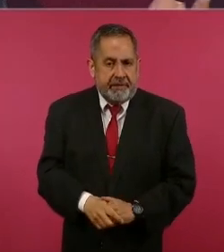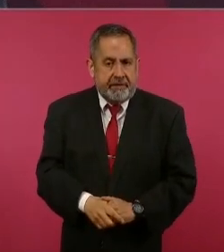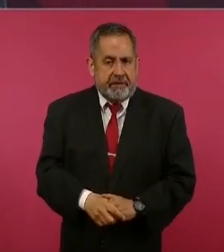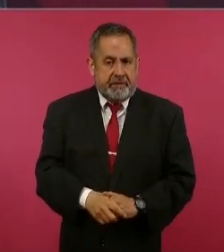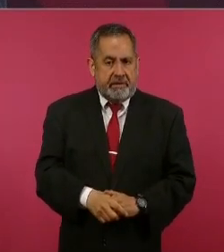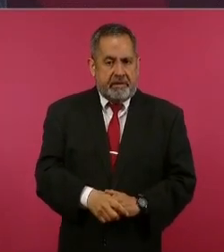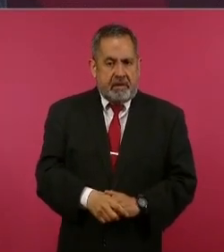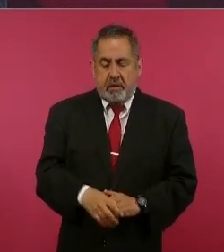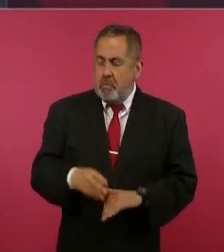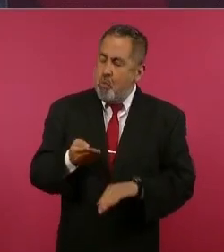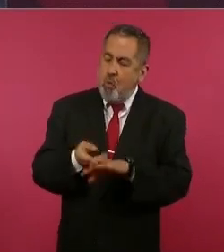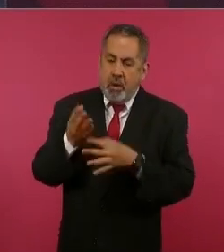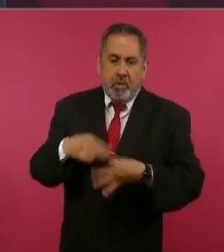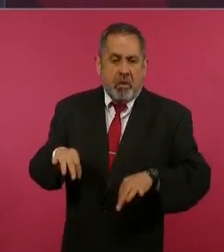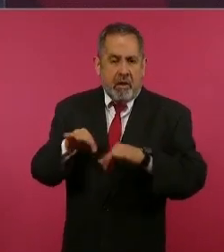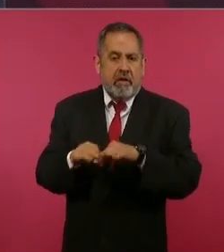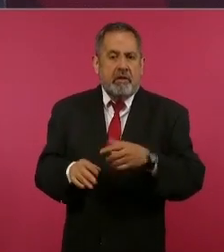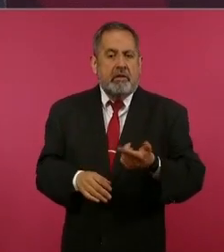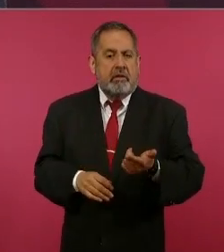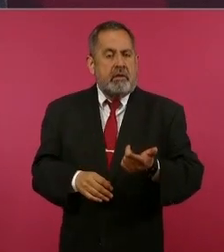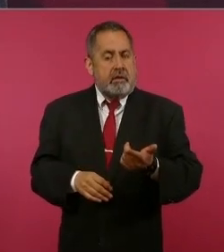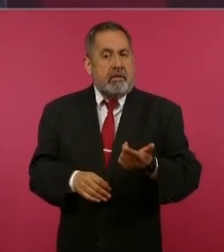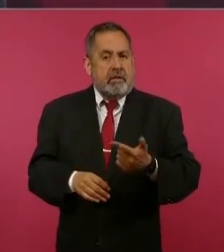Eso es muy importante.